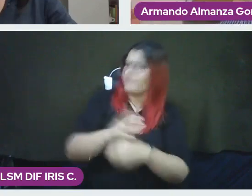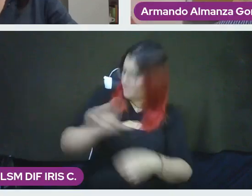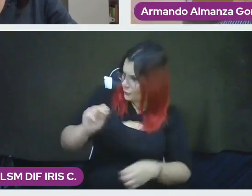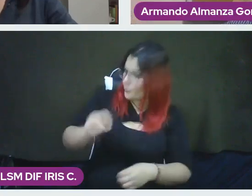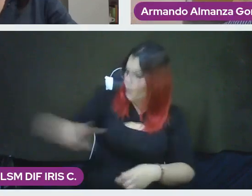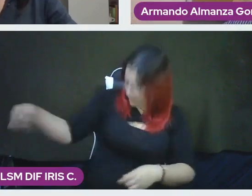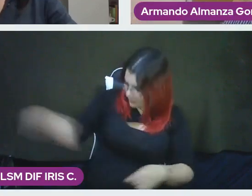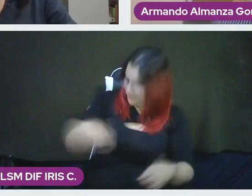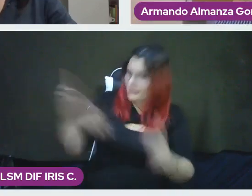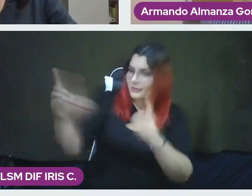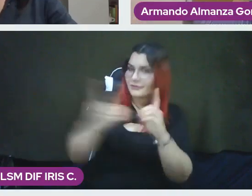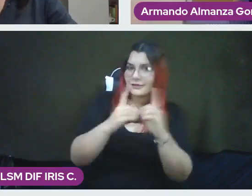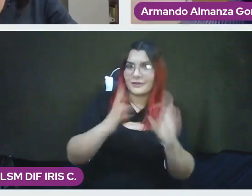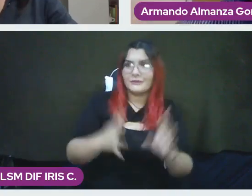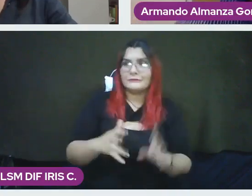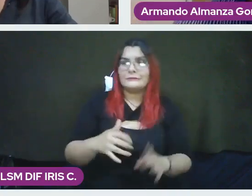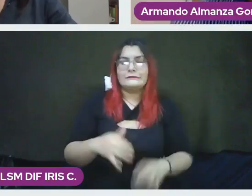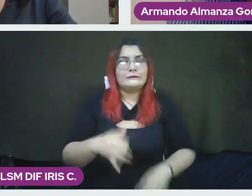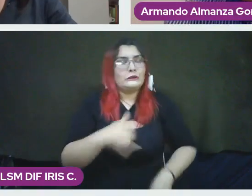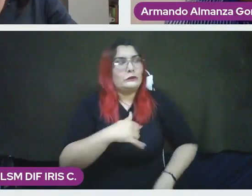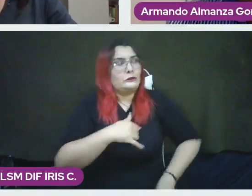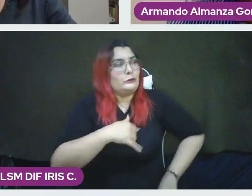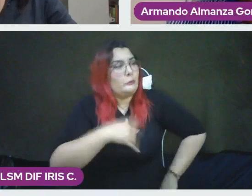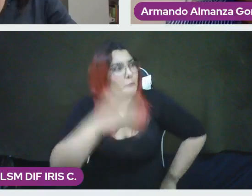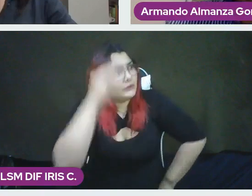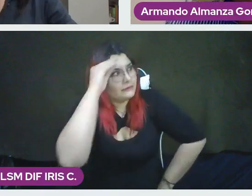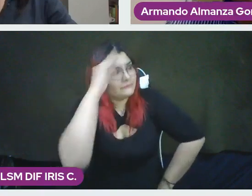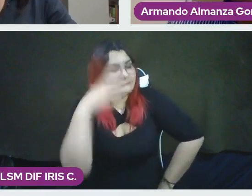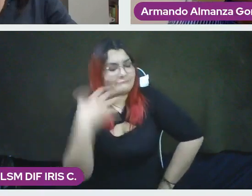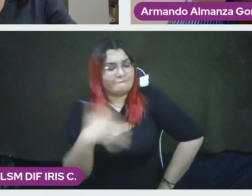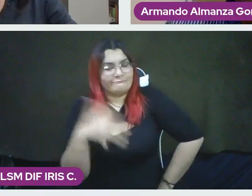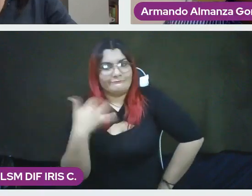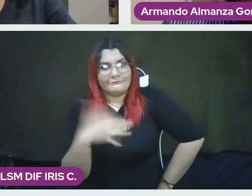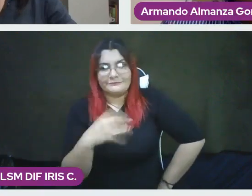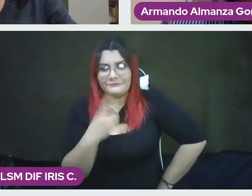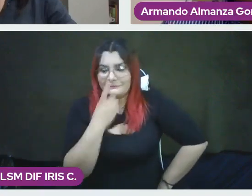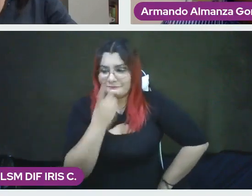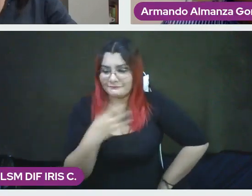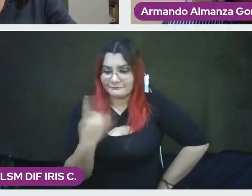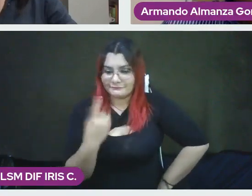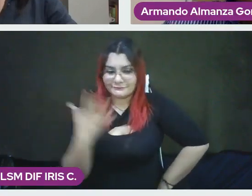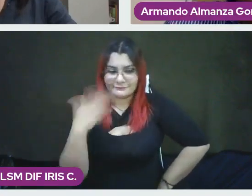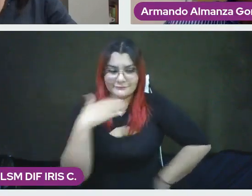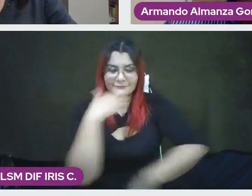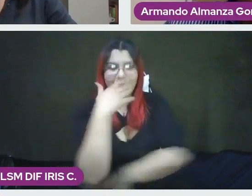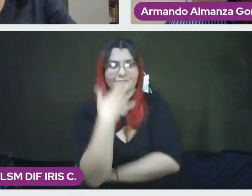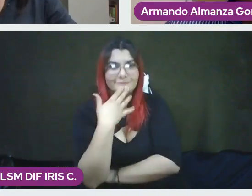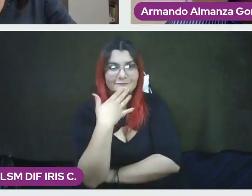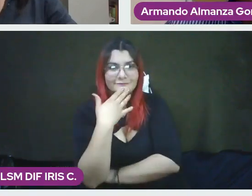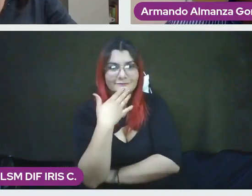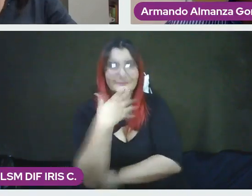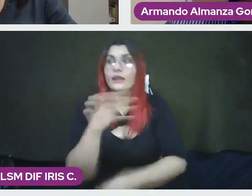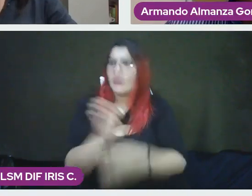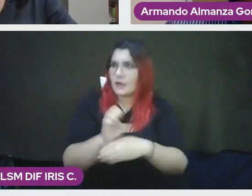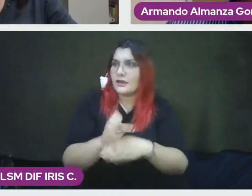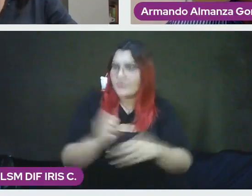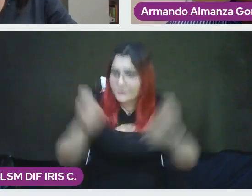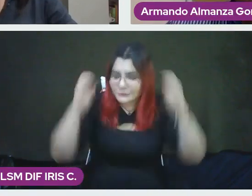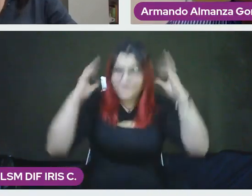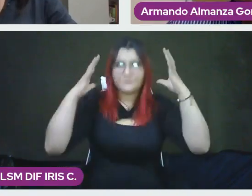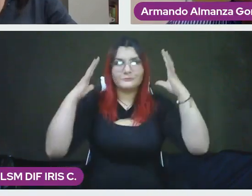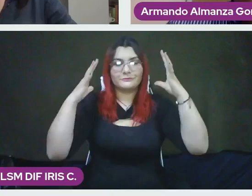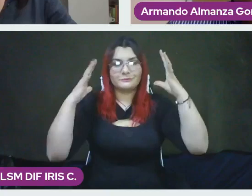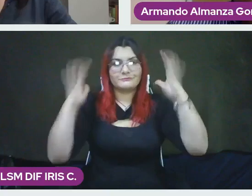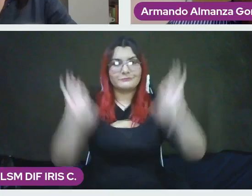bueno, pues yo qué le digo, ¿no? Porque pues, siendo mi amiga como es, seguramente me va a decir algo. Y lo que se me ocurrió decirle es algo